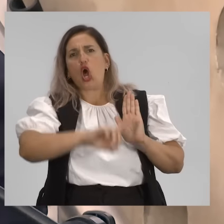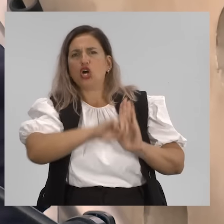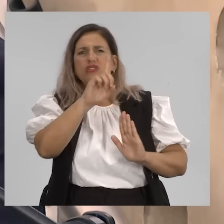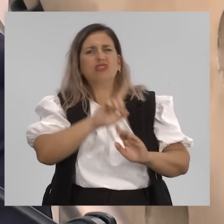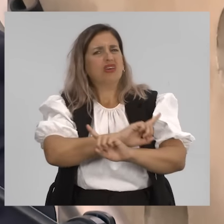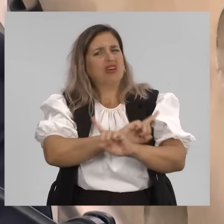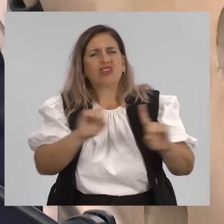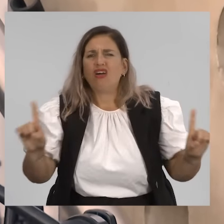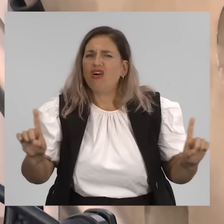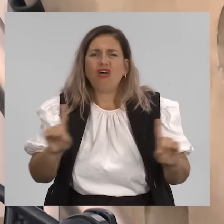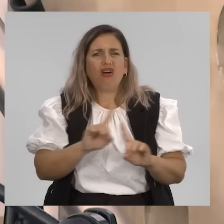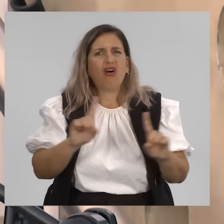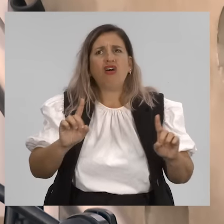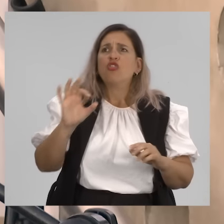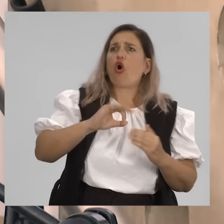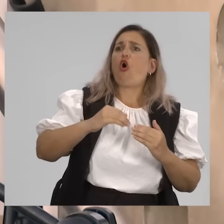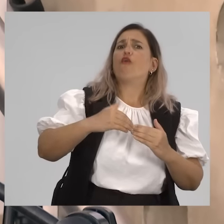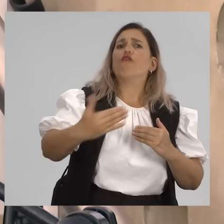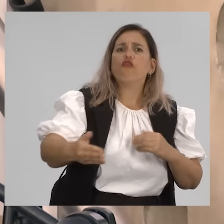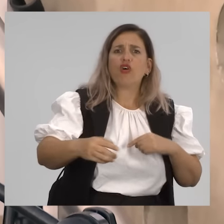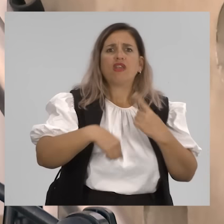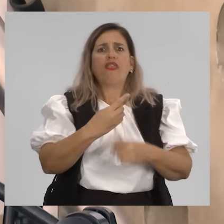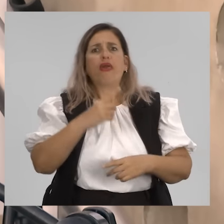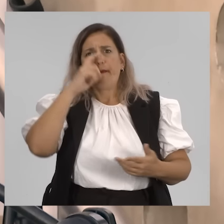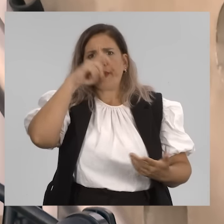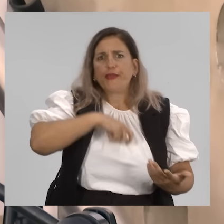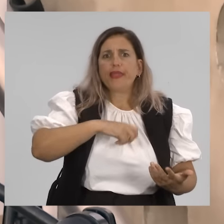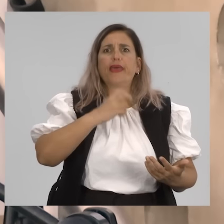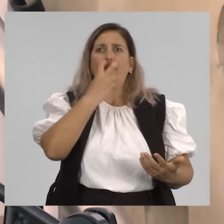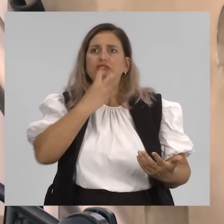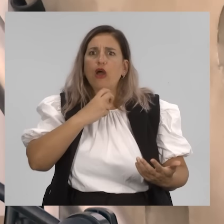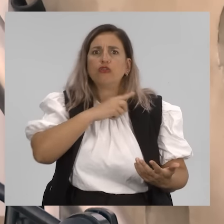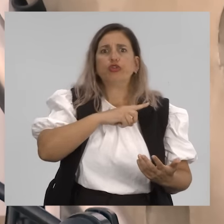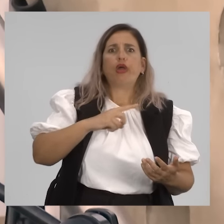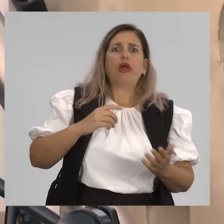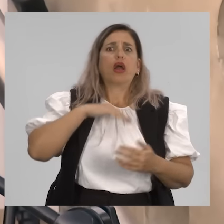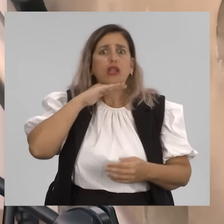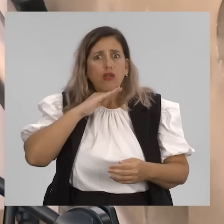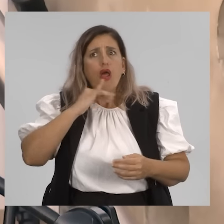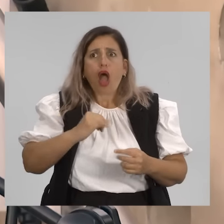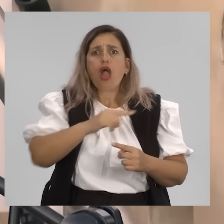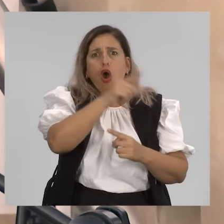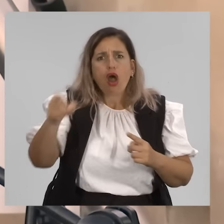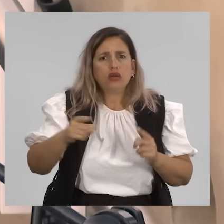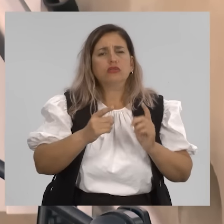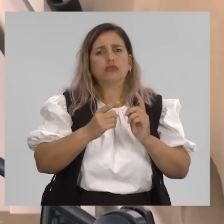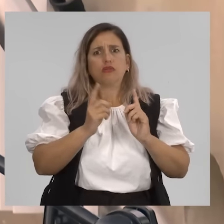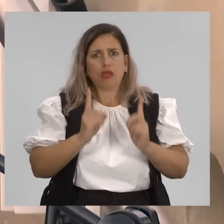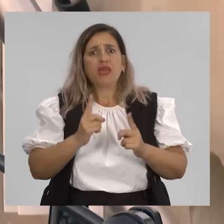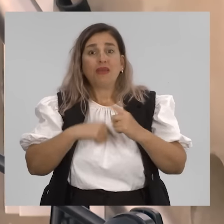menos fuera de la zona metropolitana. Hay descentralización en Montevideo.